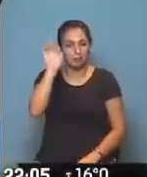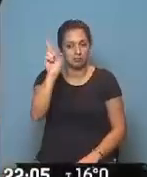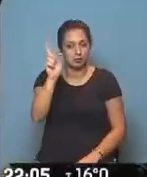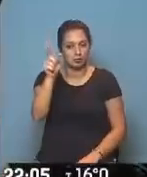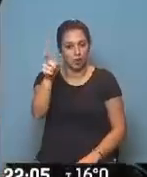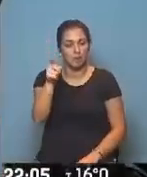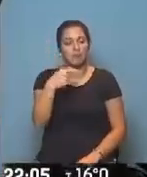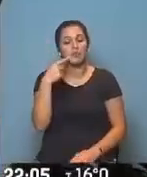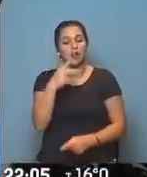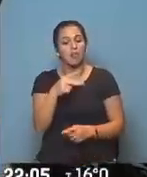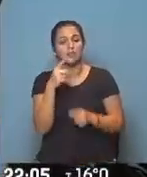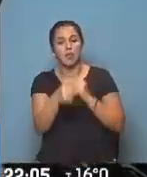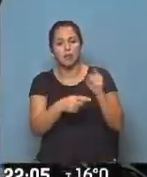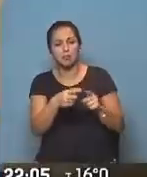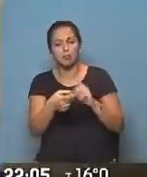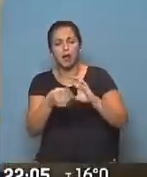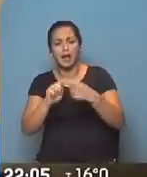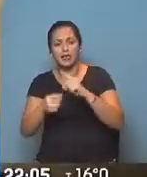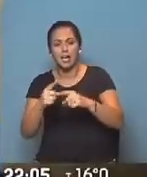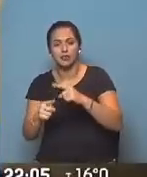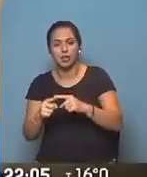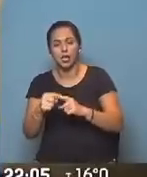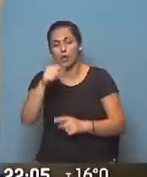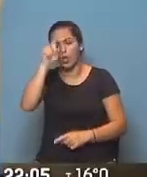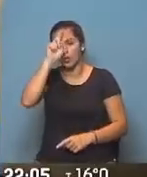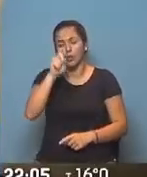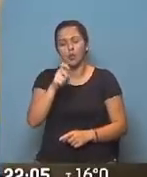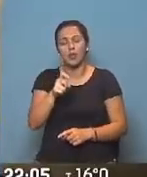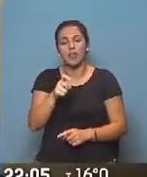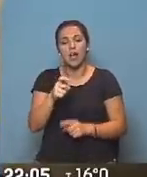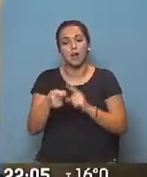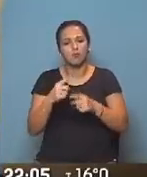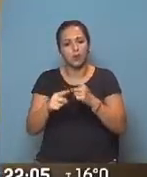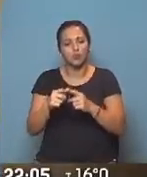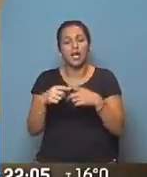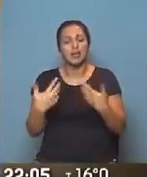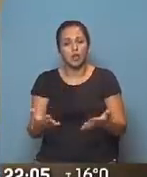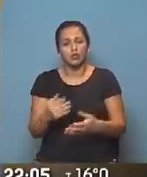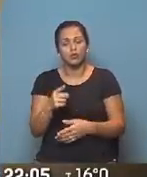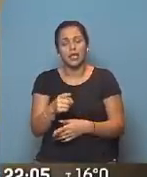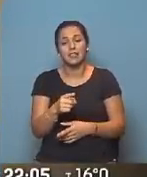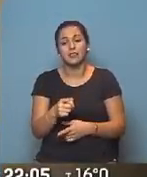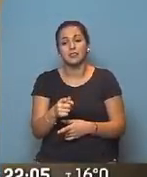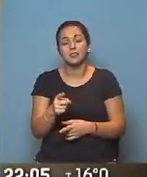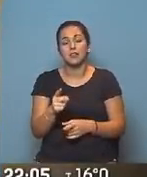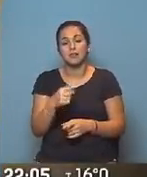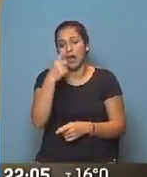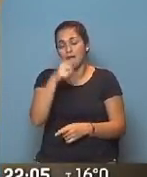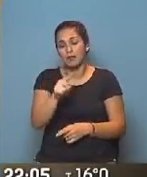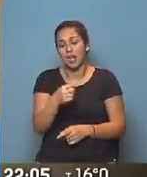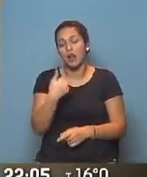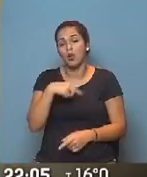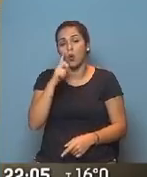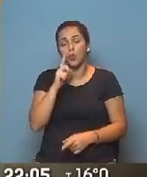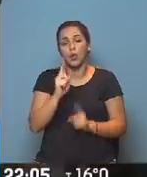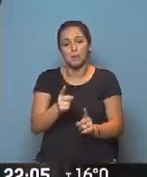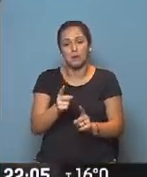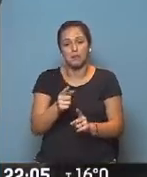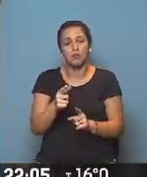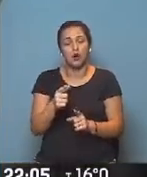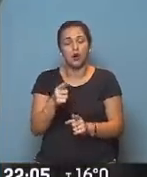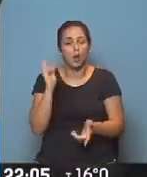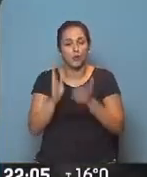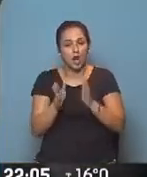que lo acusa de estar vinculado al clérigo turco Fethullah Gülen y por lo tanto al fallido golpe de julio de ese año.